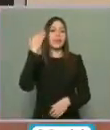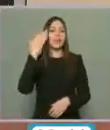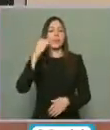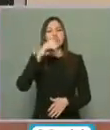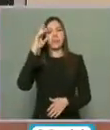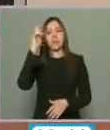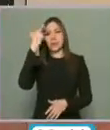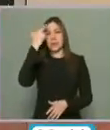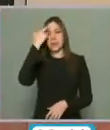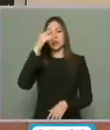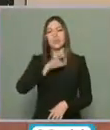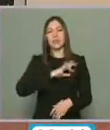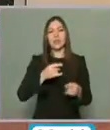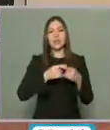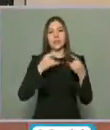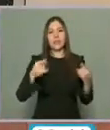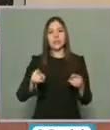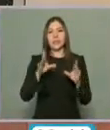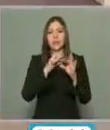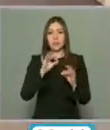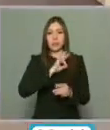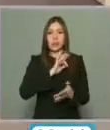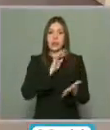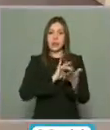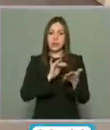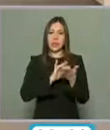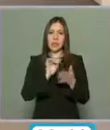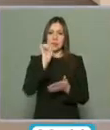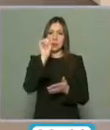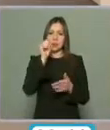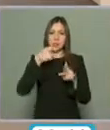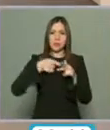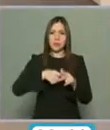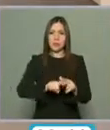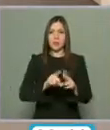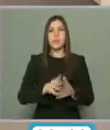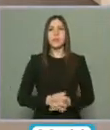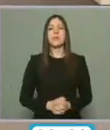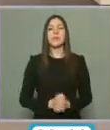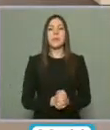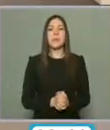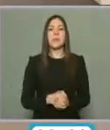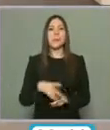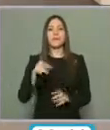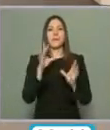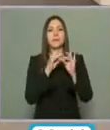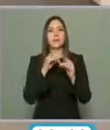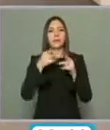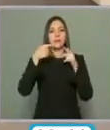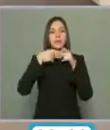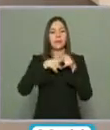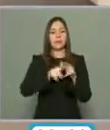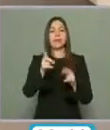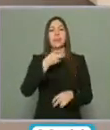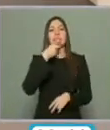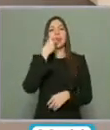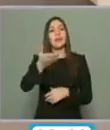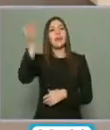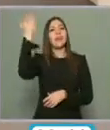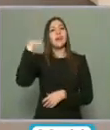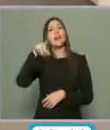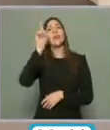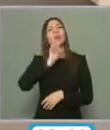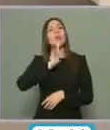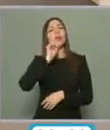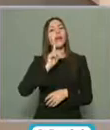esas historias. Totalmente. ¿Me da tiempo todavía de sí, leer el comienzo? Fíjense el comienzo. Yo les dije que la